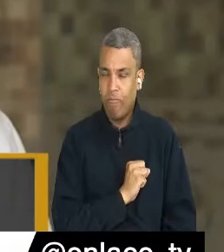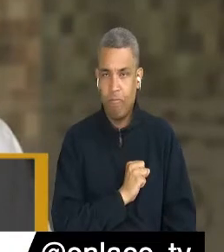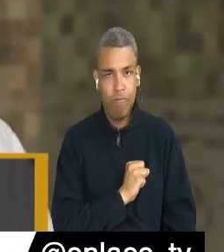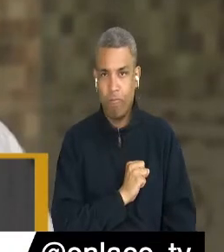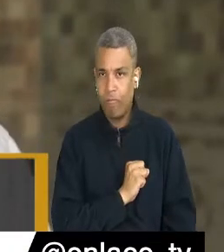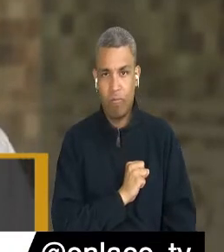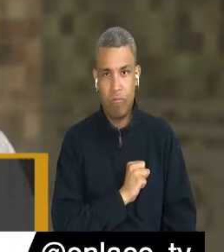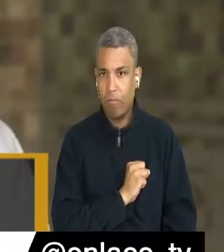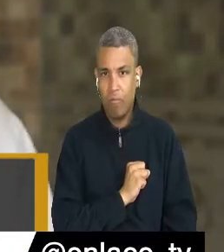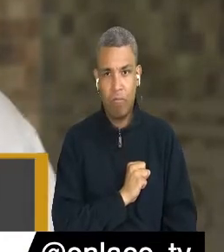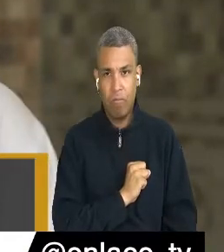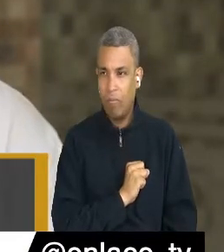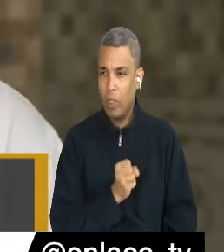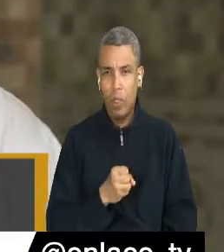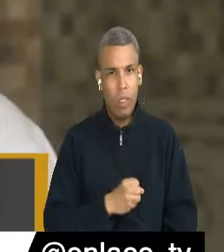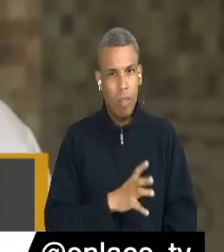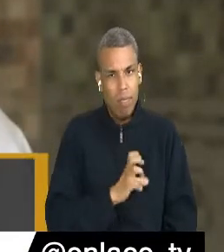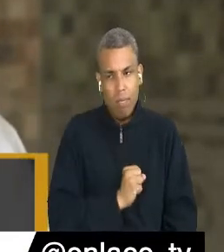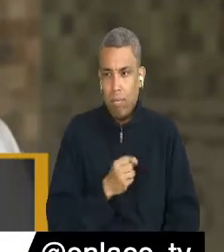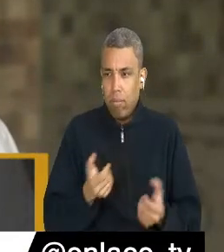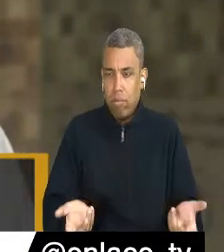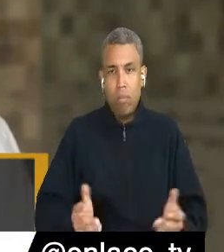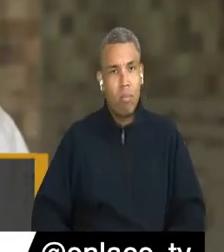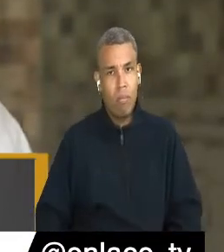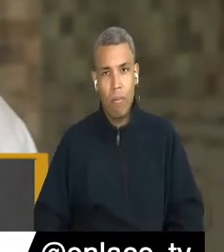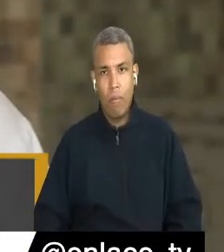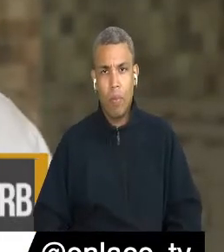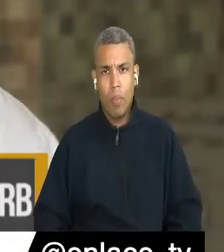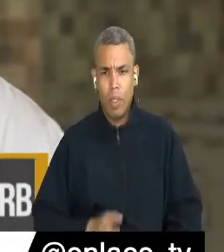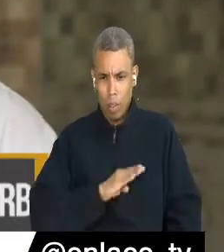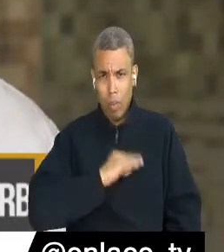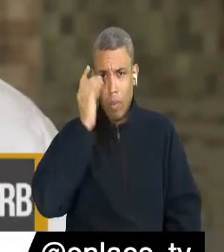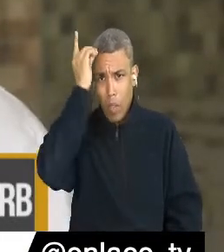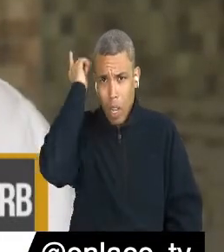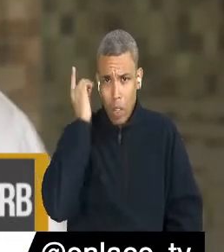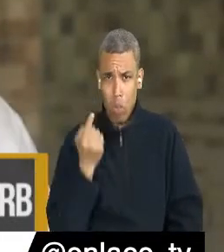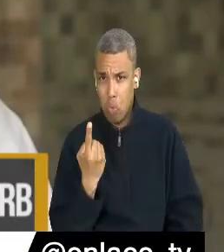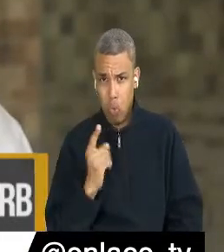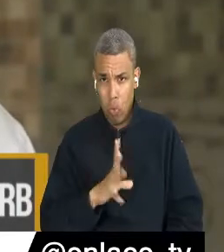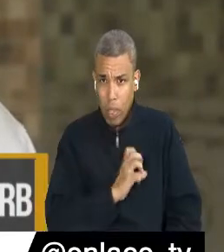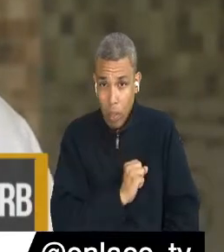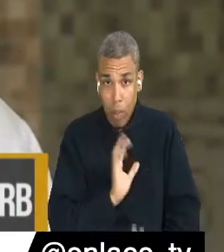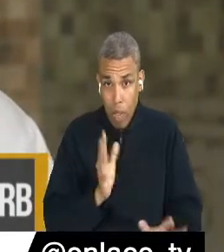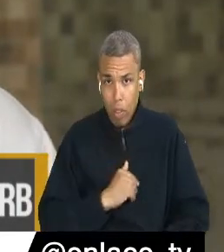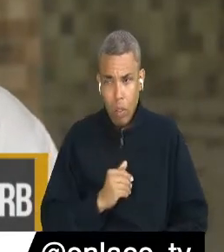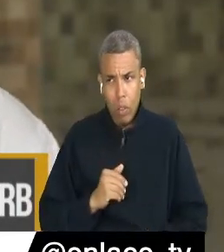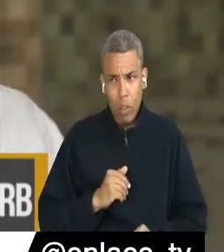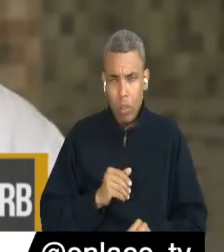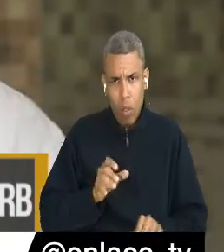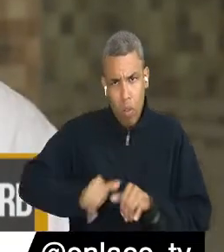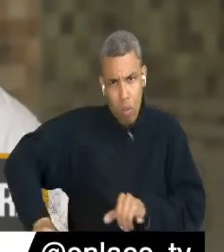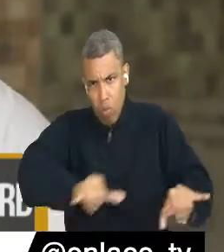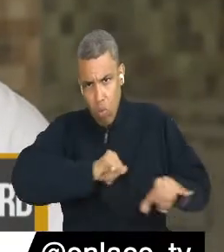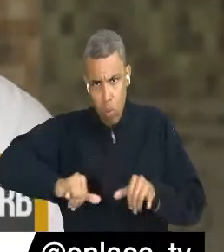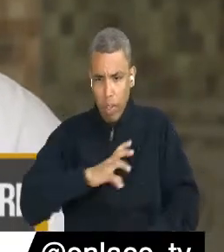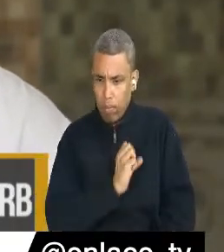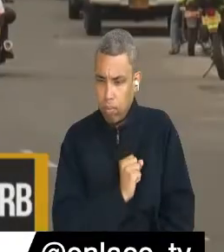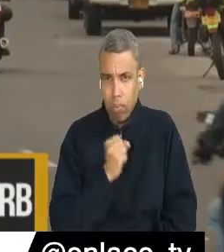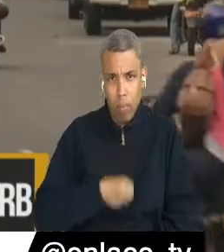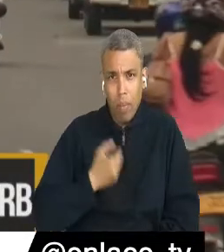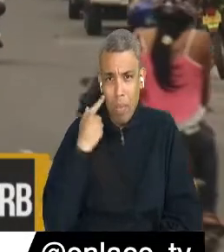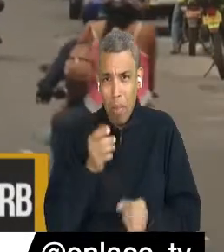de esta manera, una indignación, que no solamente debe ser del alcalde, una indignación que es y nos debe sentir a todos los barranqueños, sin distingo de color